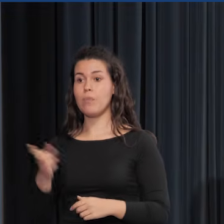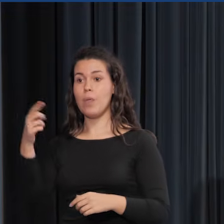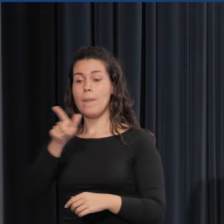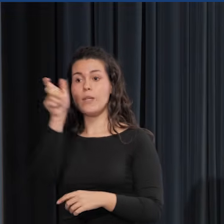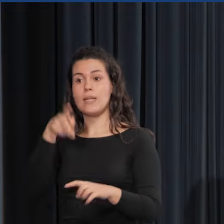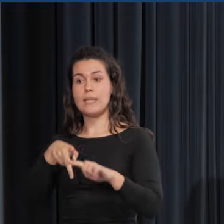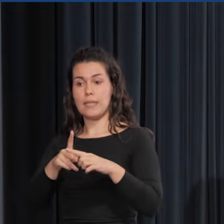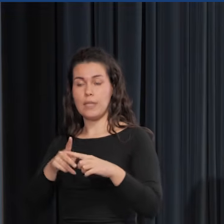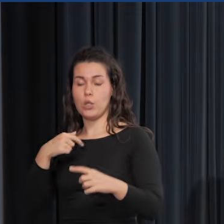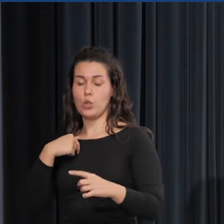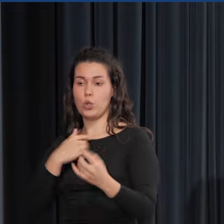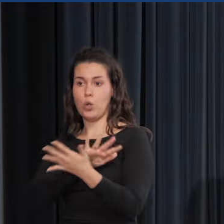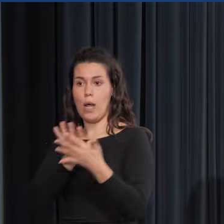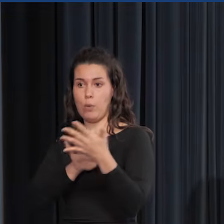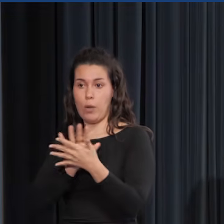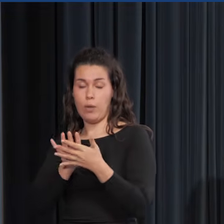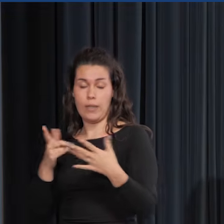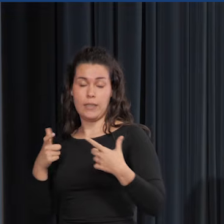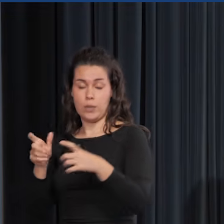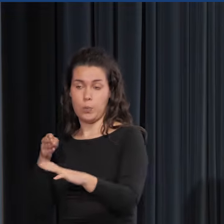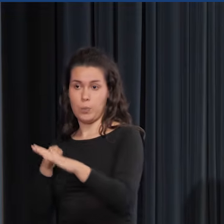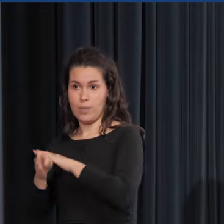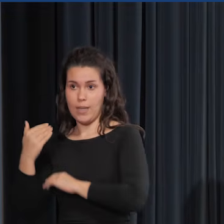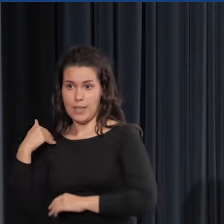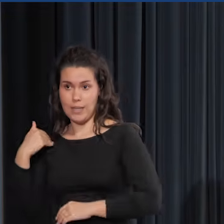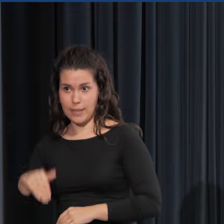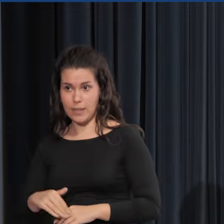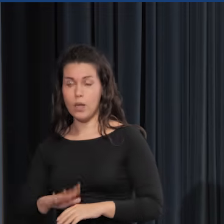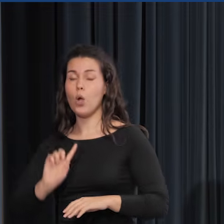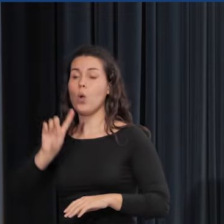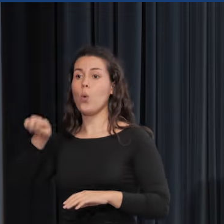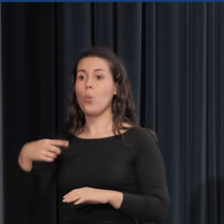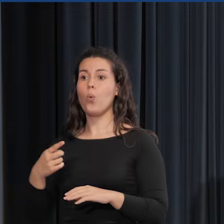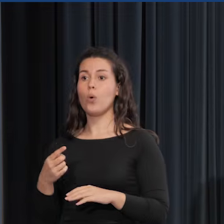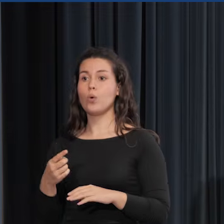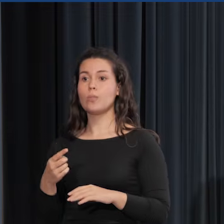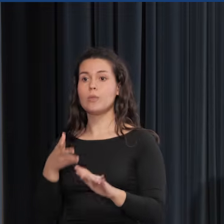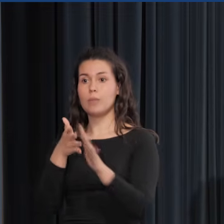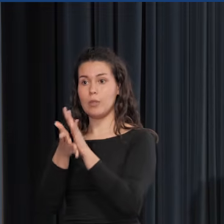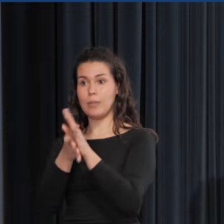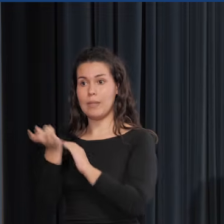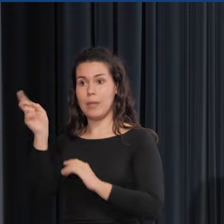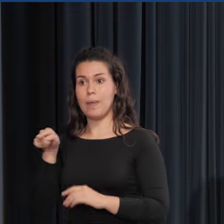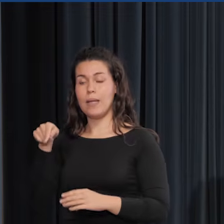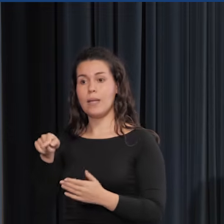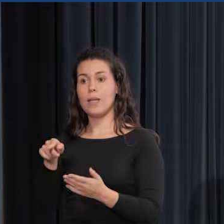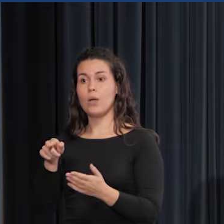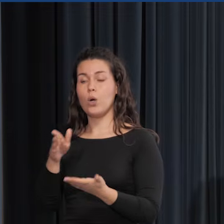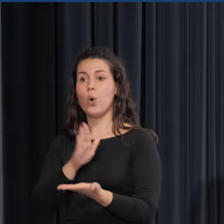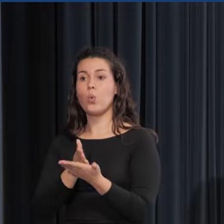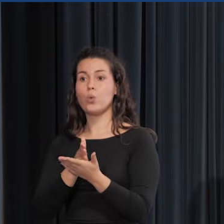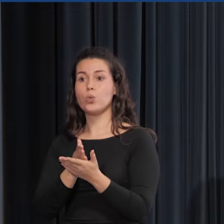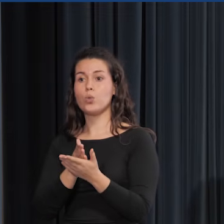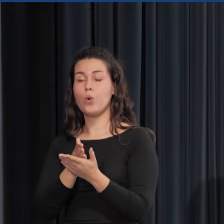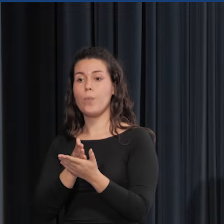hablar ahora ya incorporados al sector, aunque más tarde os comentaré que ya en este curso académico tenemos un nuevo